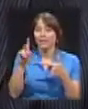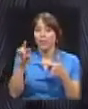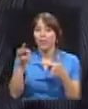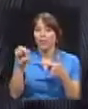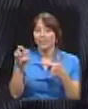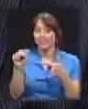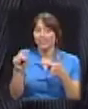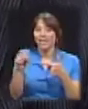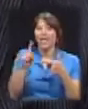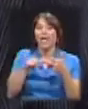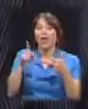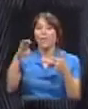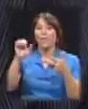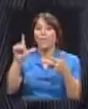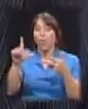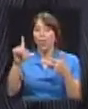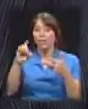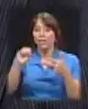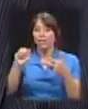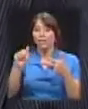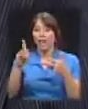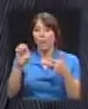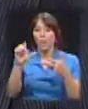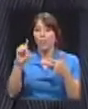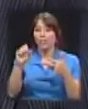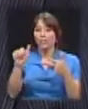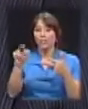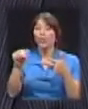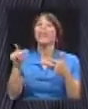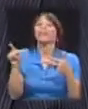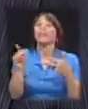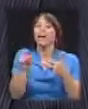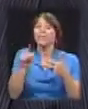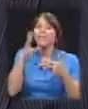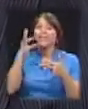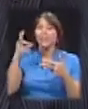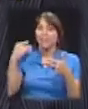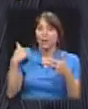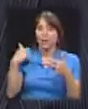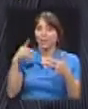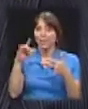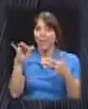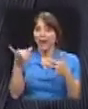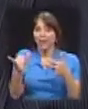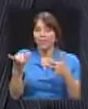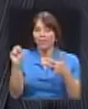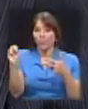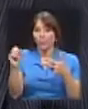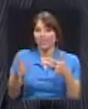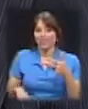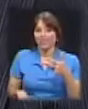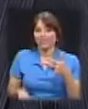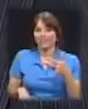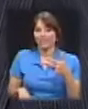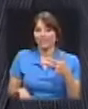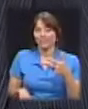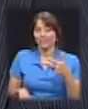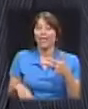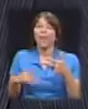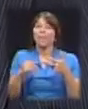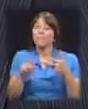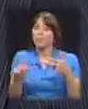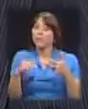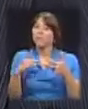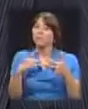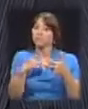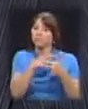Y está Paul Samuelson, que también es tío de Larry Summers. Y bueno, eso no estuvo en la cena, obviamente. Pero muy